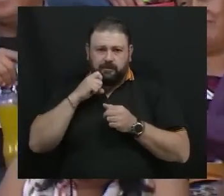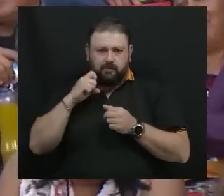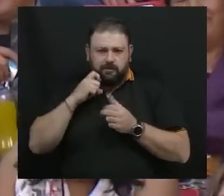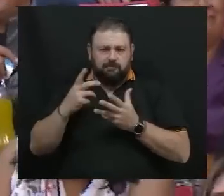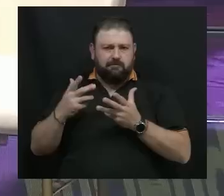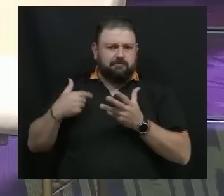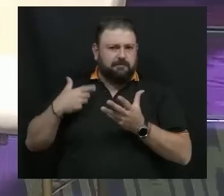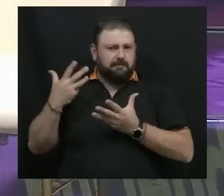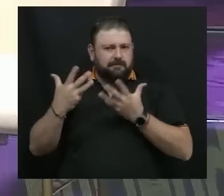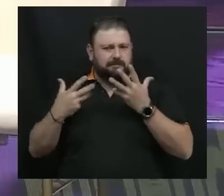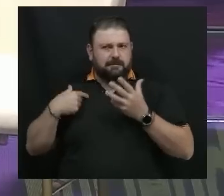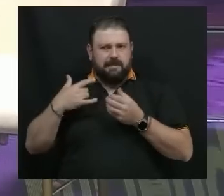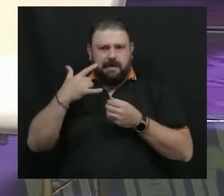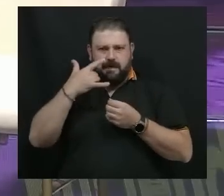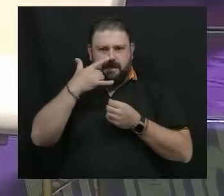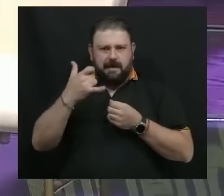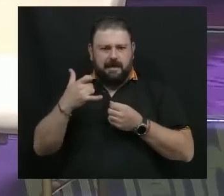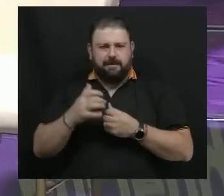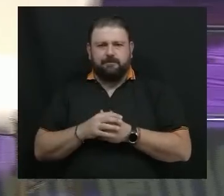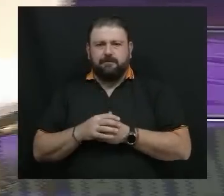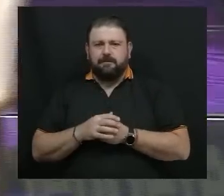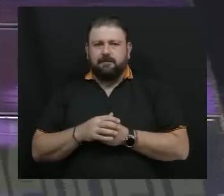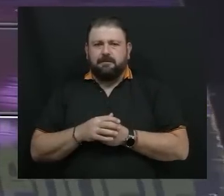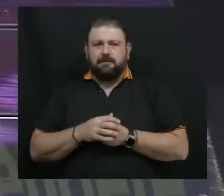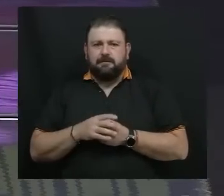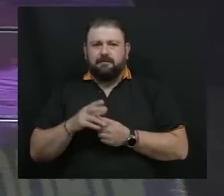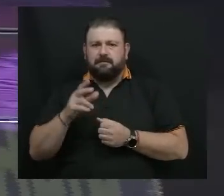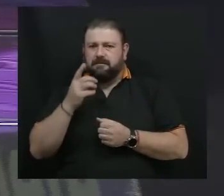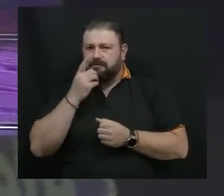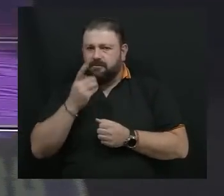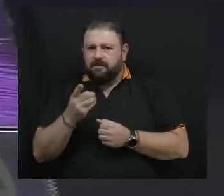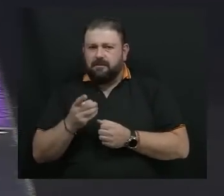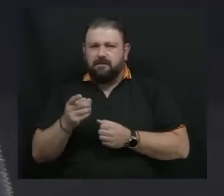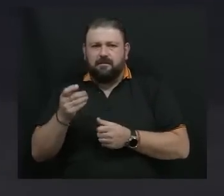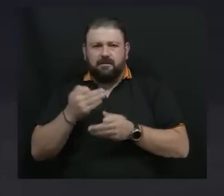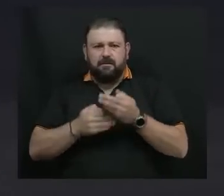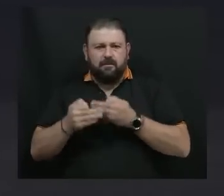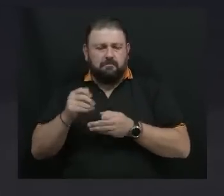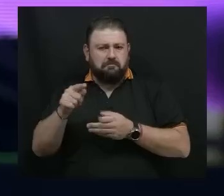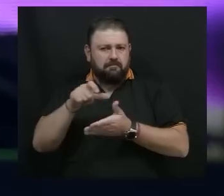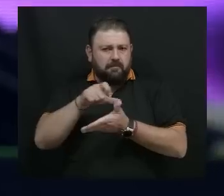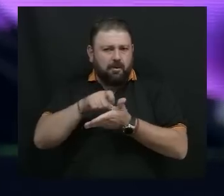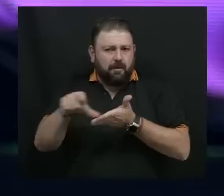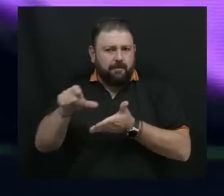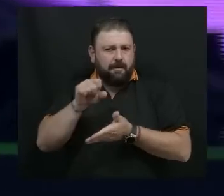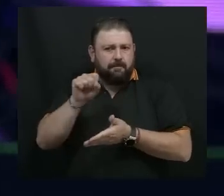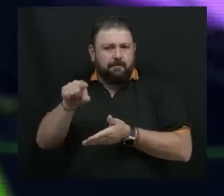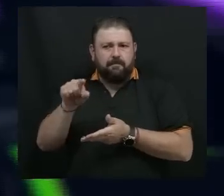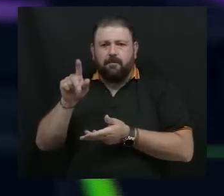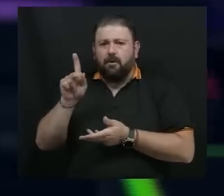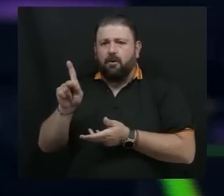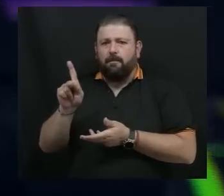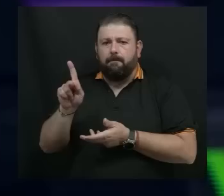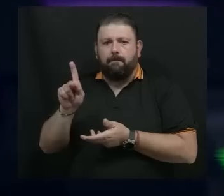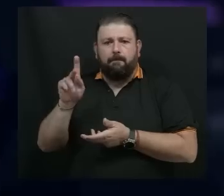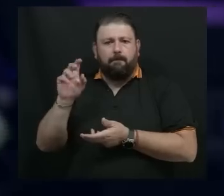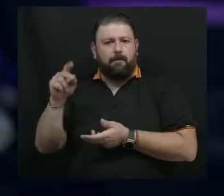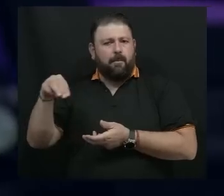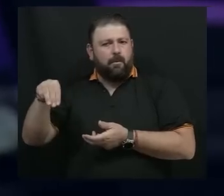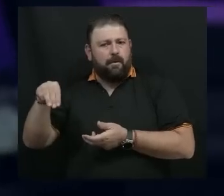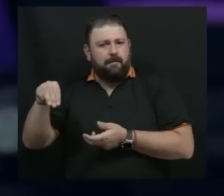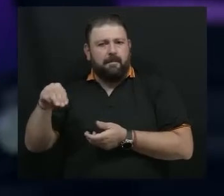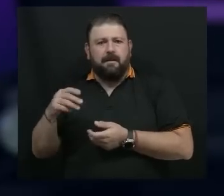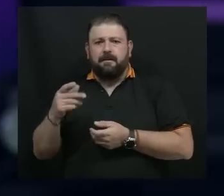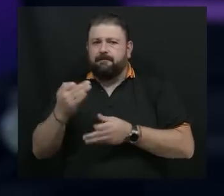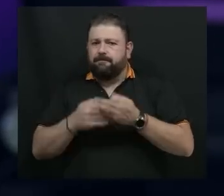Dije, ¿qué cosa rara estoy vendiendo? Me dice, es que, bueno, usted compró el Power Maker. Sí, es que mi marido se está tomando eso y vos vieras.